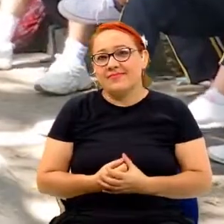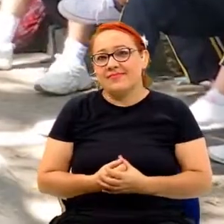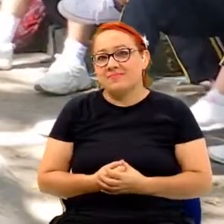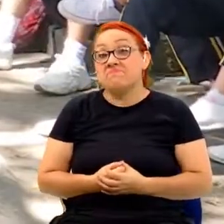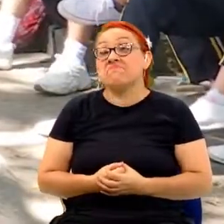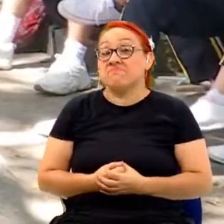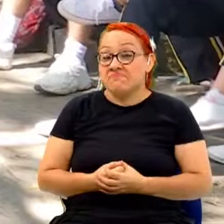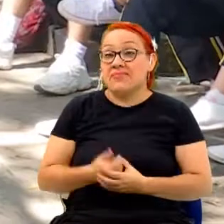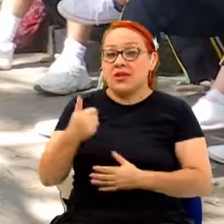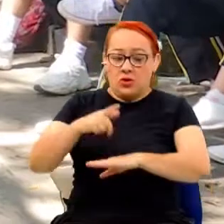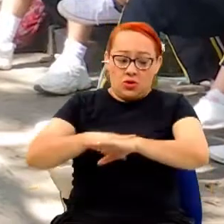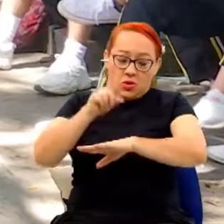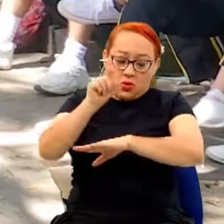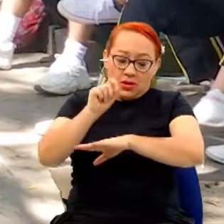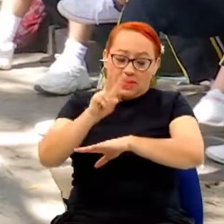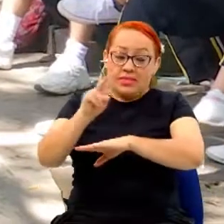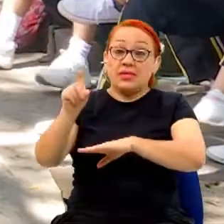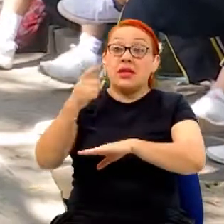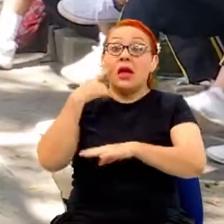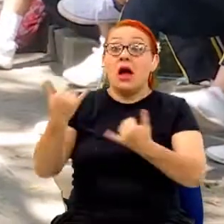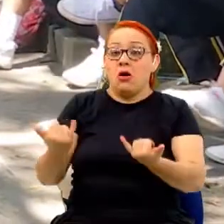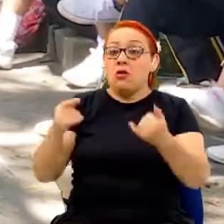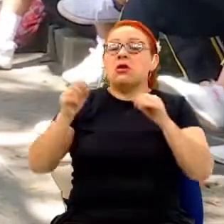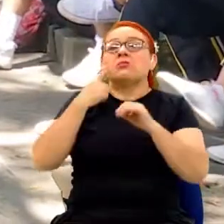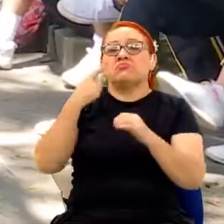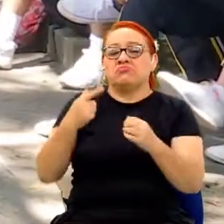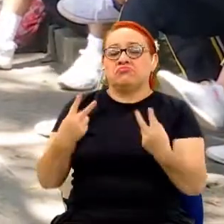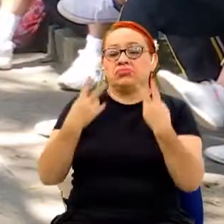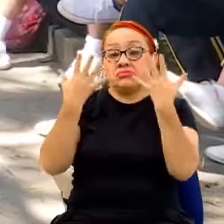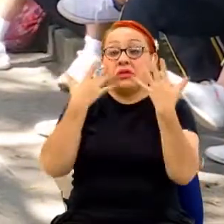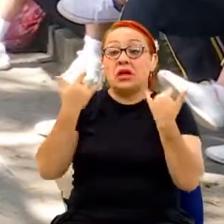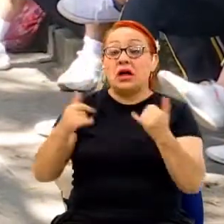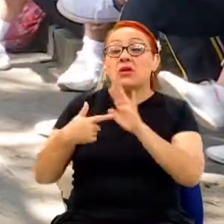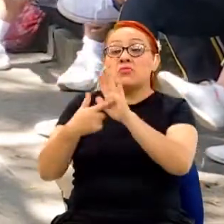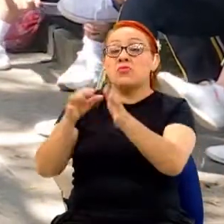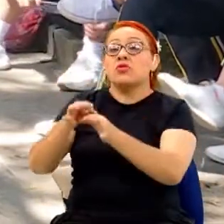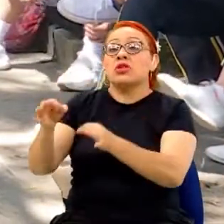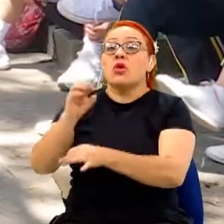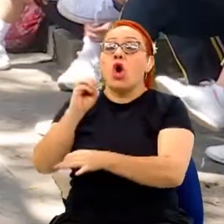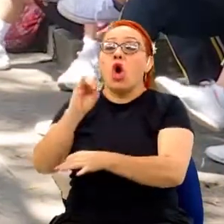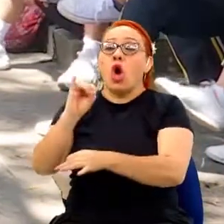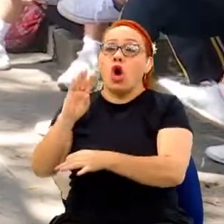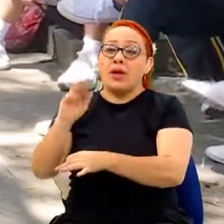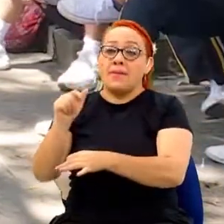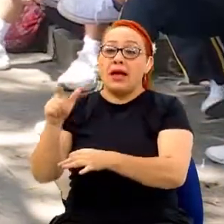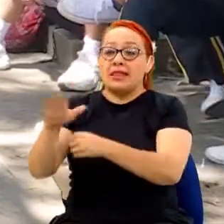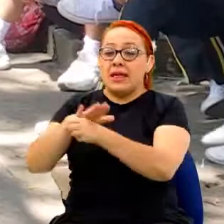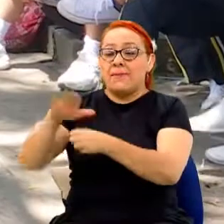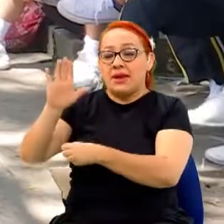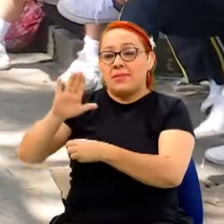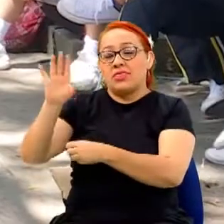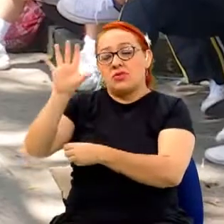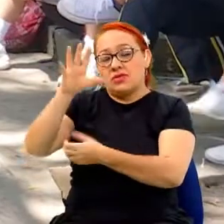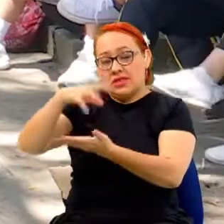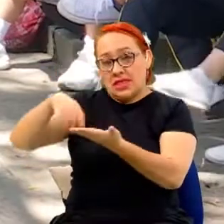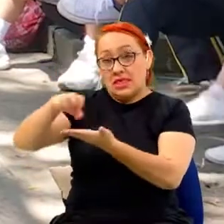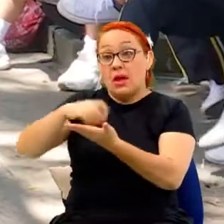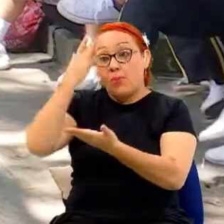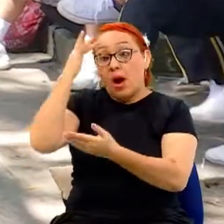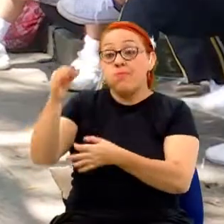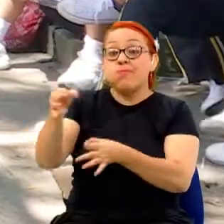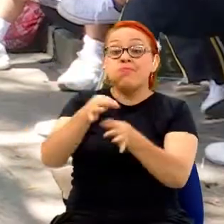Bien, 1 de la tarde, 26 minutos, seguimos en vivo y en directo desde el parque principal del municipio de Oiba. en el departamento de Santander. Y es que varios